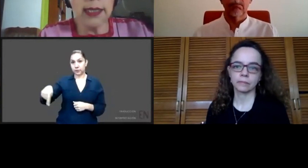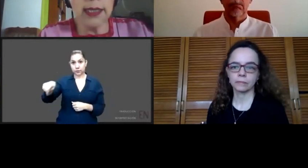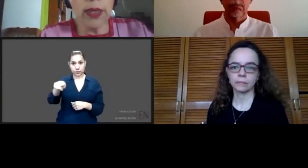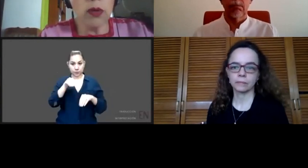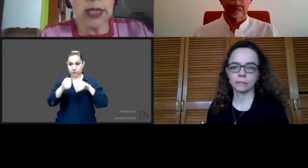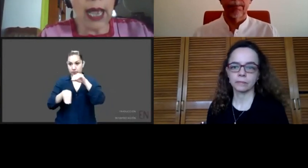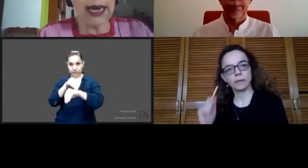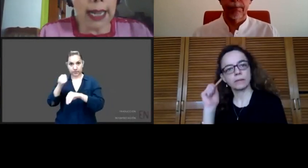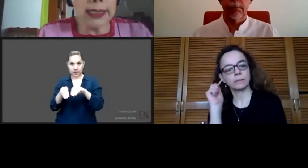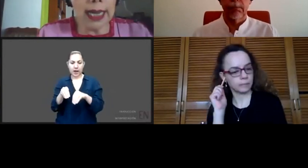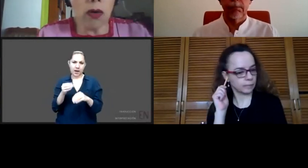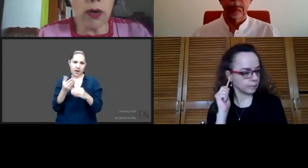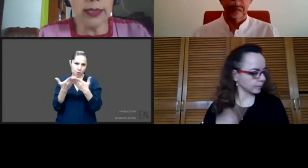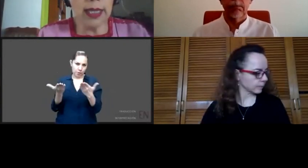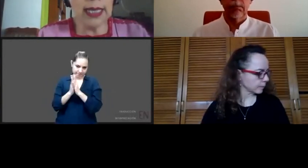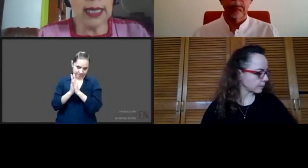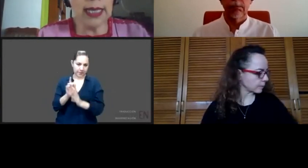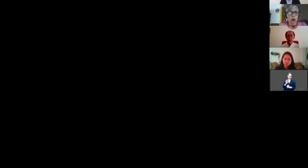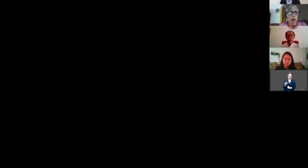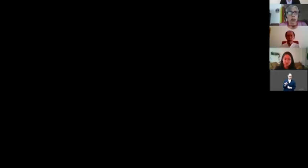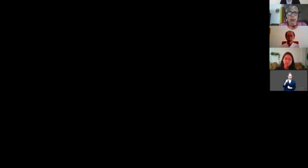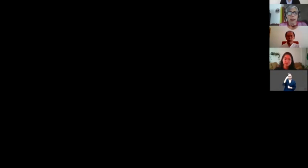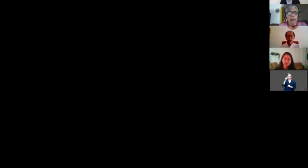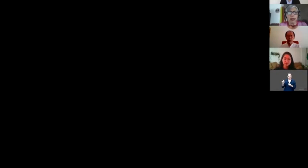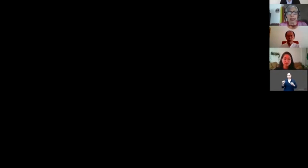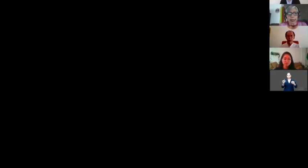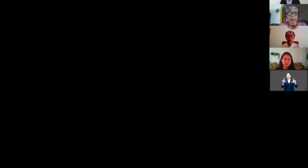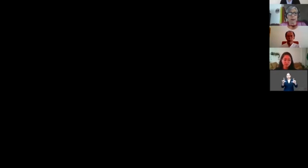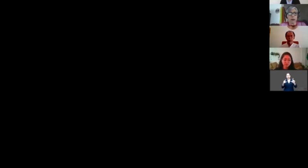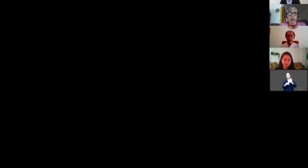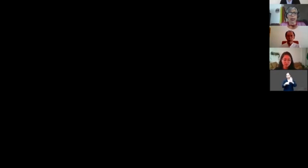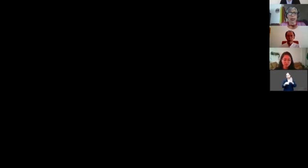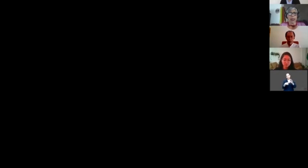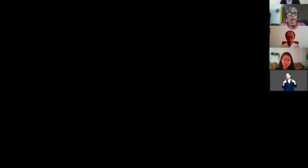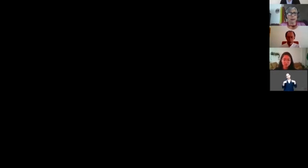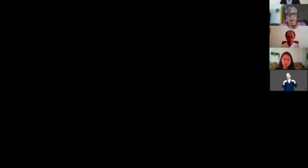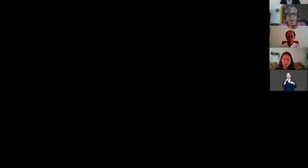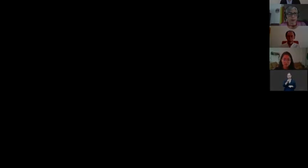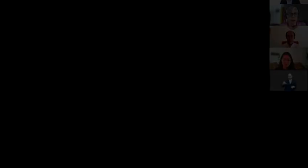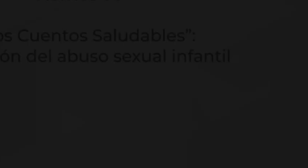si podemos arrancar ya con este testimonio y regresamos a la sala.